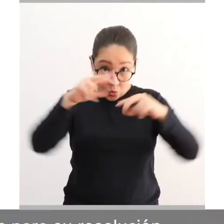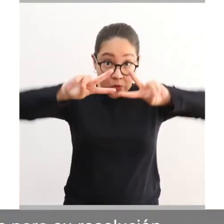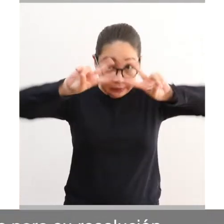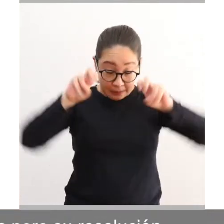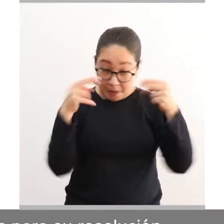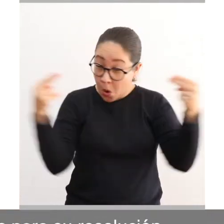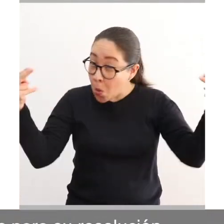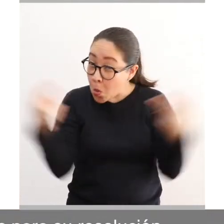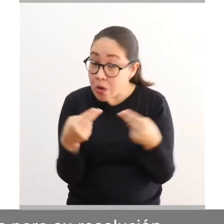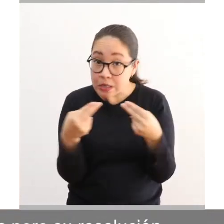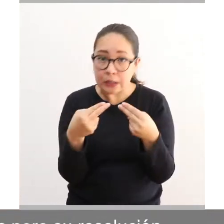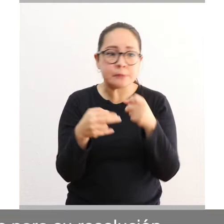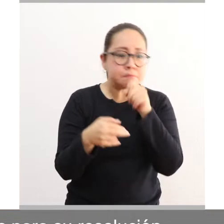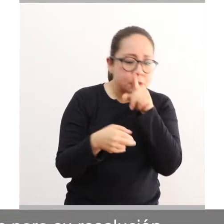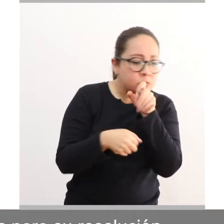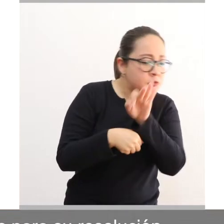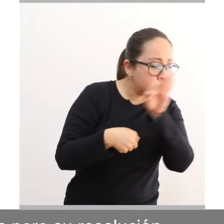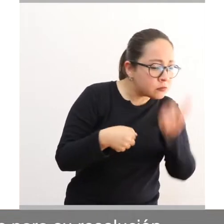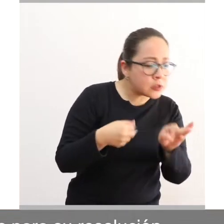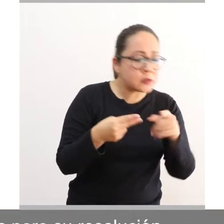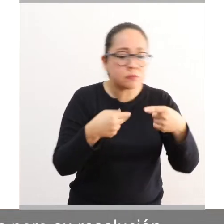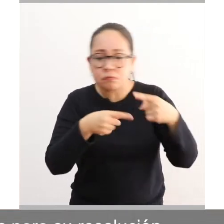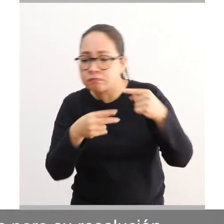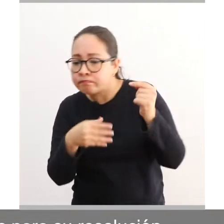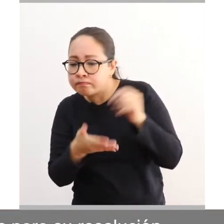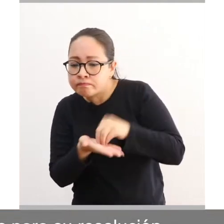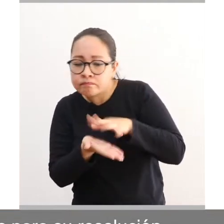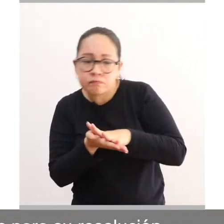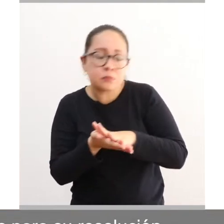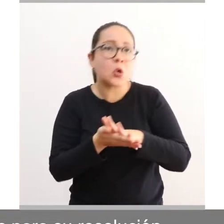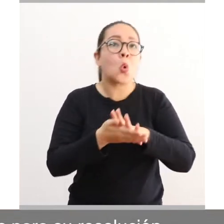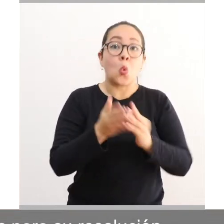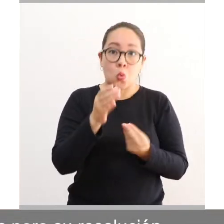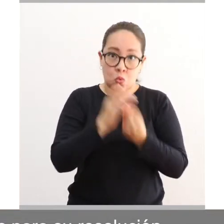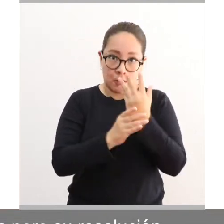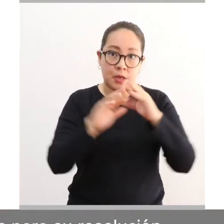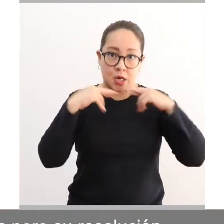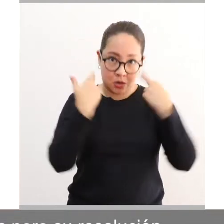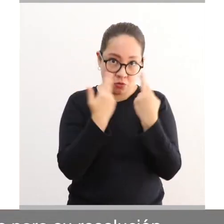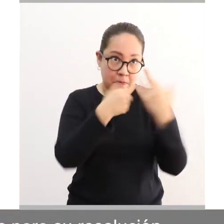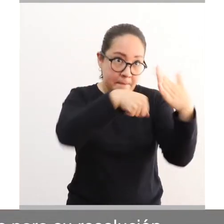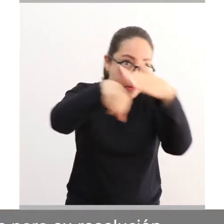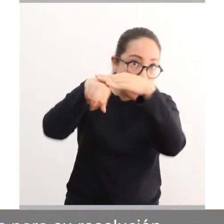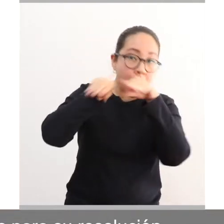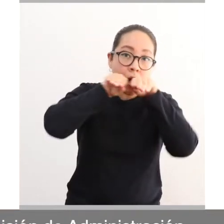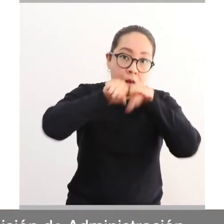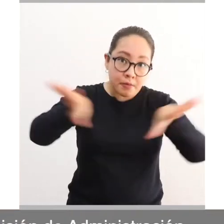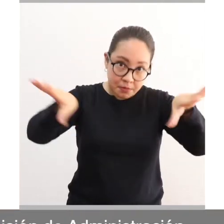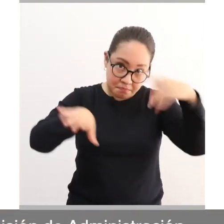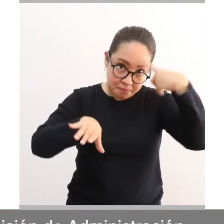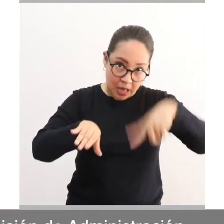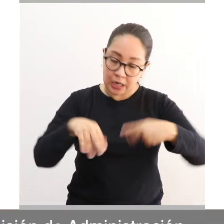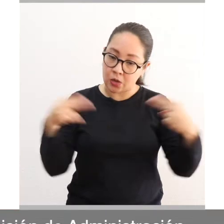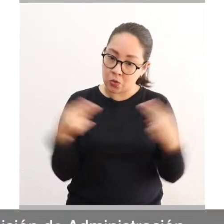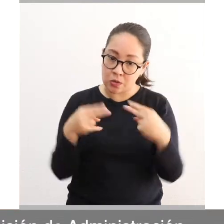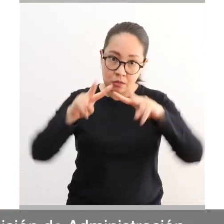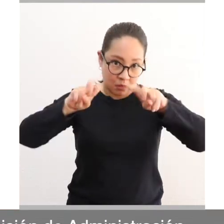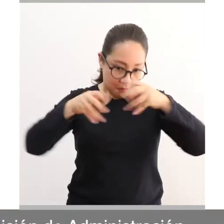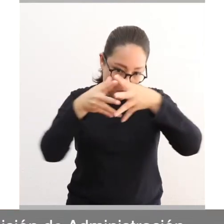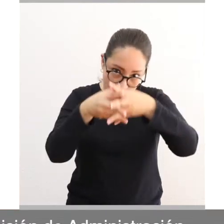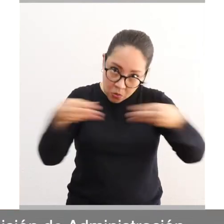urgentes, así como fijar las fechas y convocar a las sesiones públicas para su resolución.